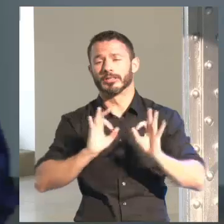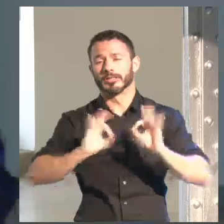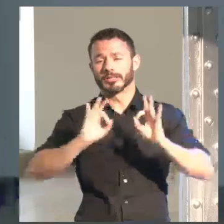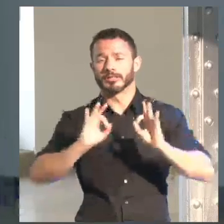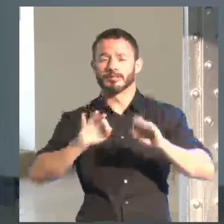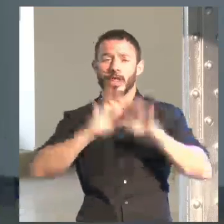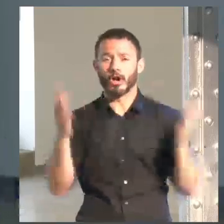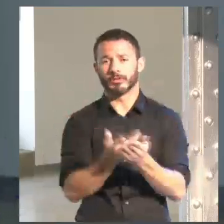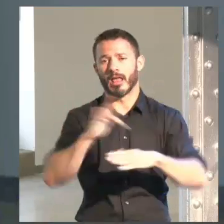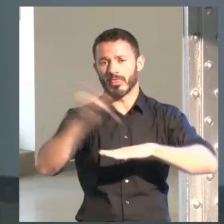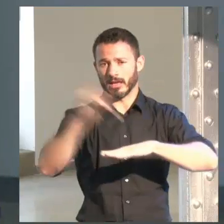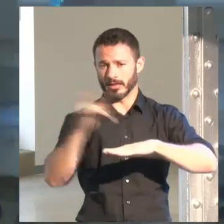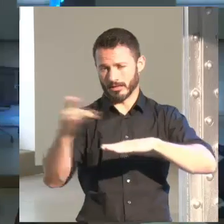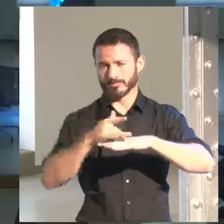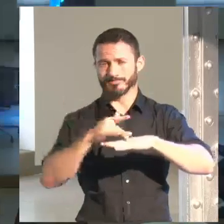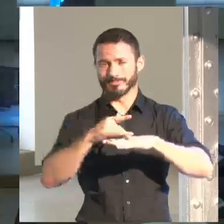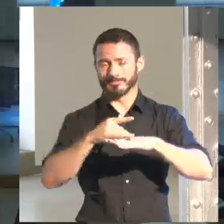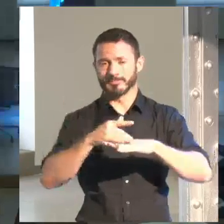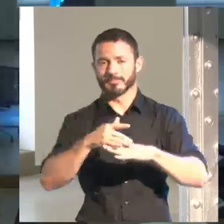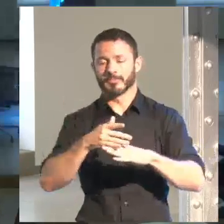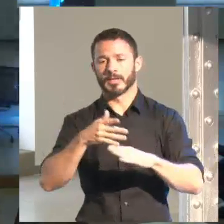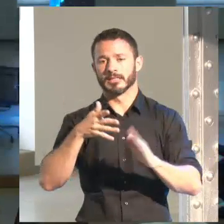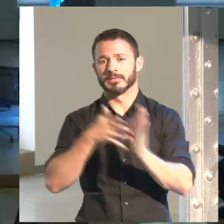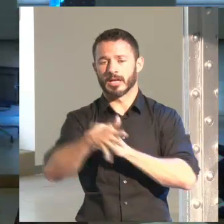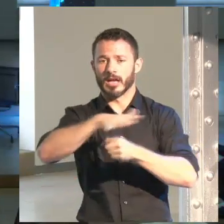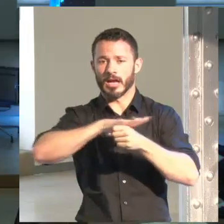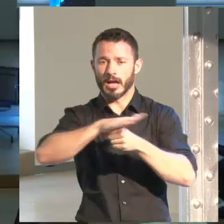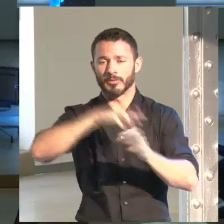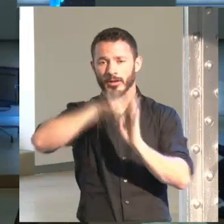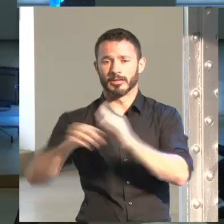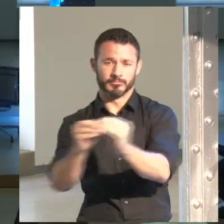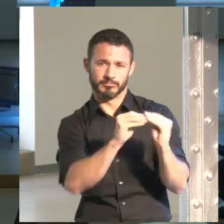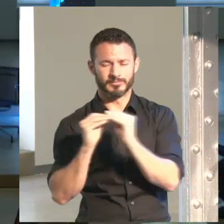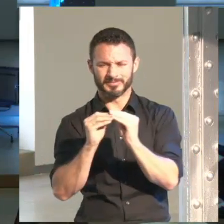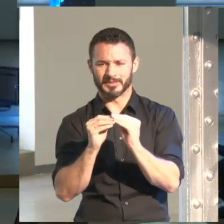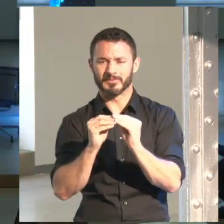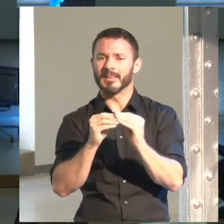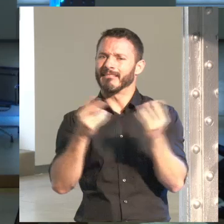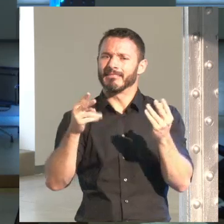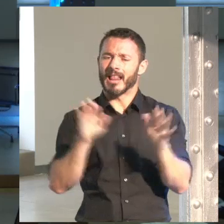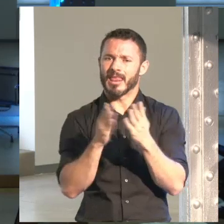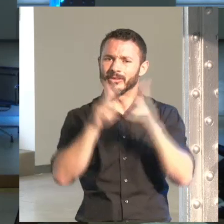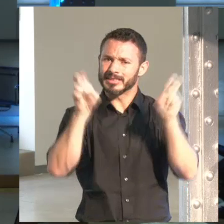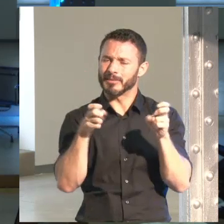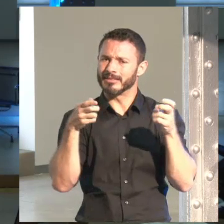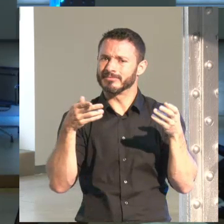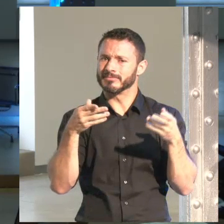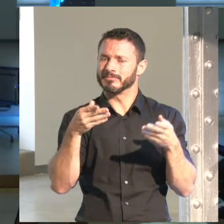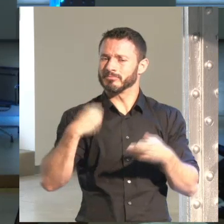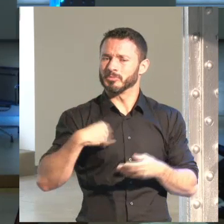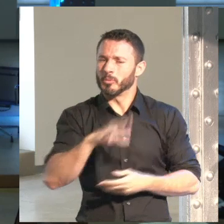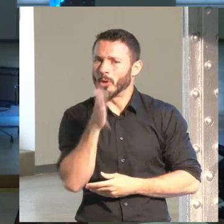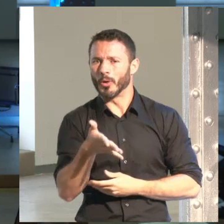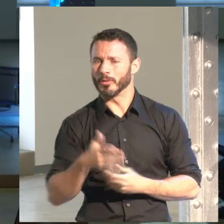ecosistema digital Level Playing Field. ¿Por qué un libro sobre el Level Playing Field? ¿Por qué un libro sobre este